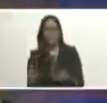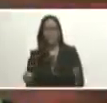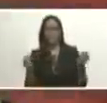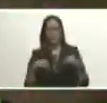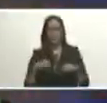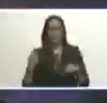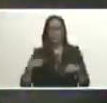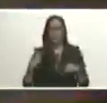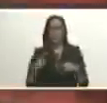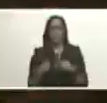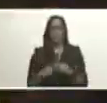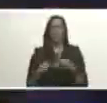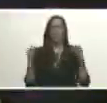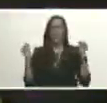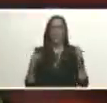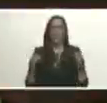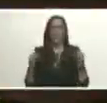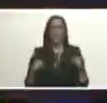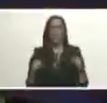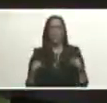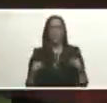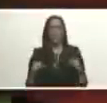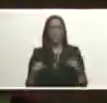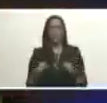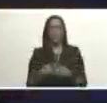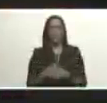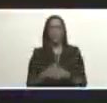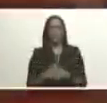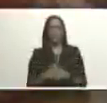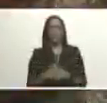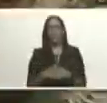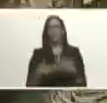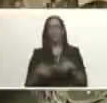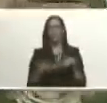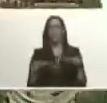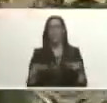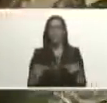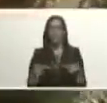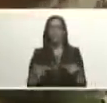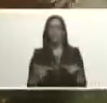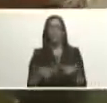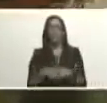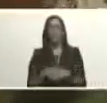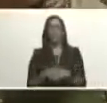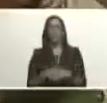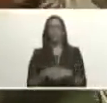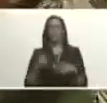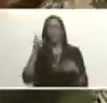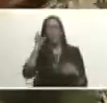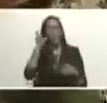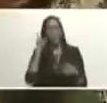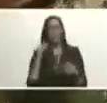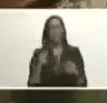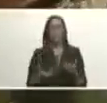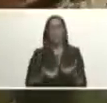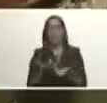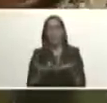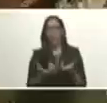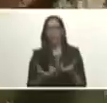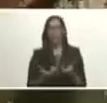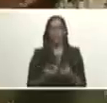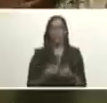tenemos. Esto le agregamos factores externos como son el humo, sonido, calor, que son